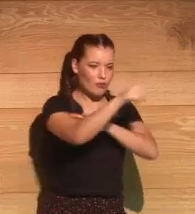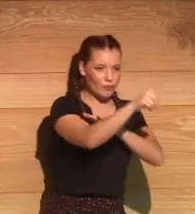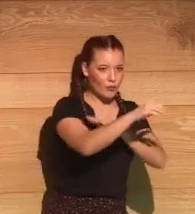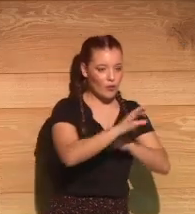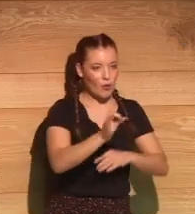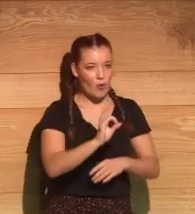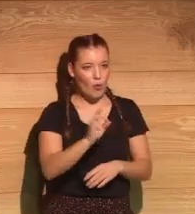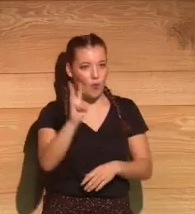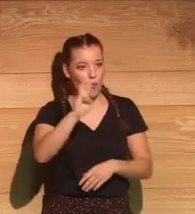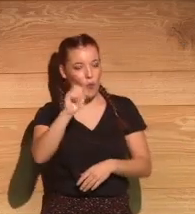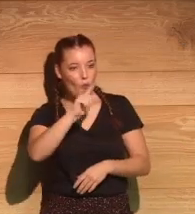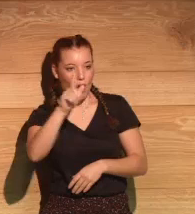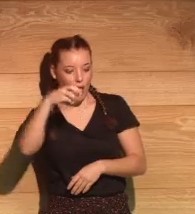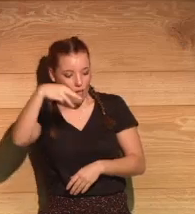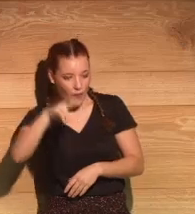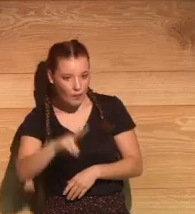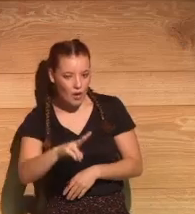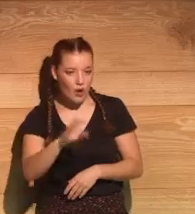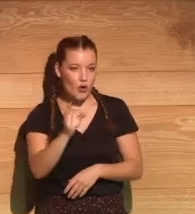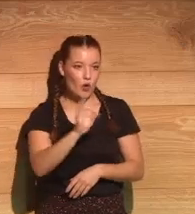Wallman, el generar